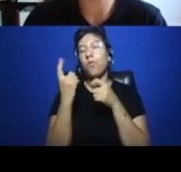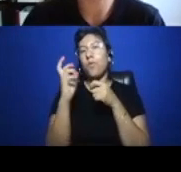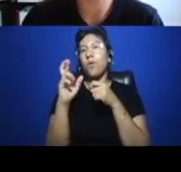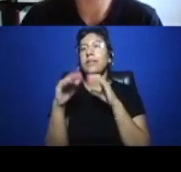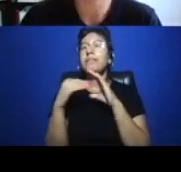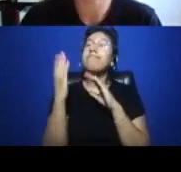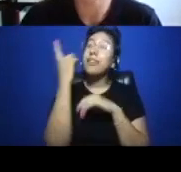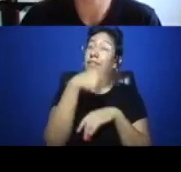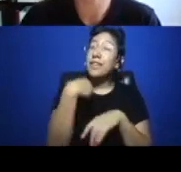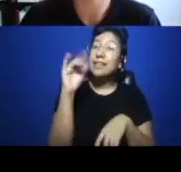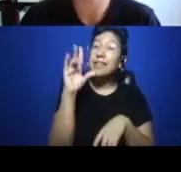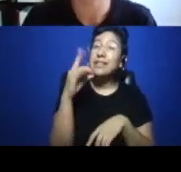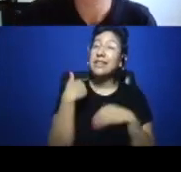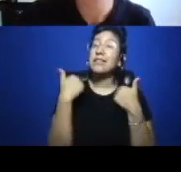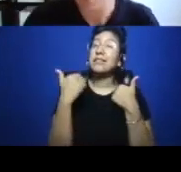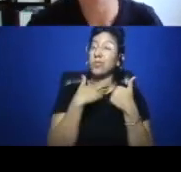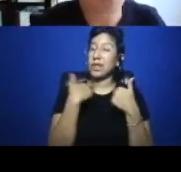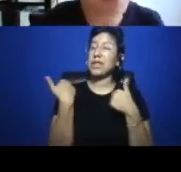La identificación